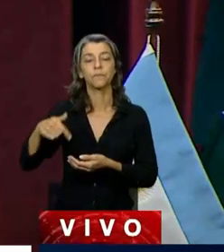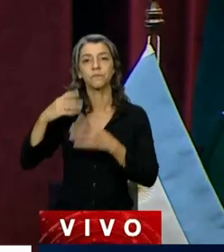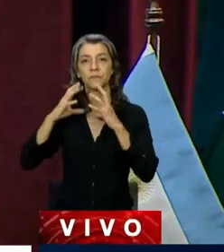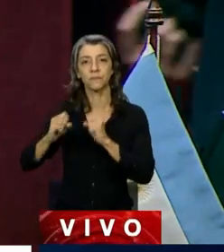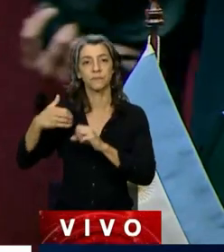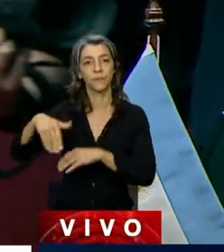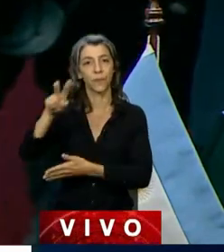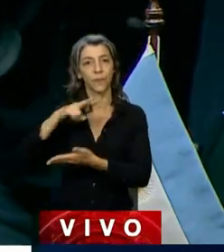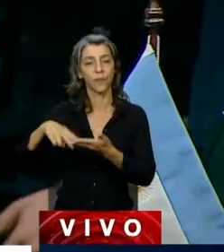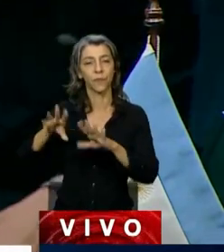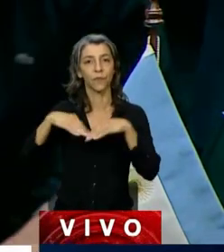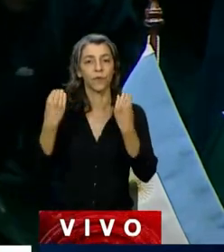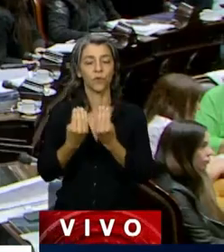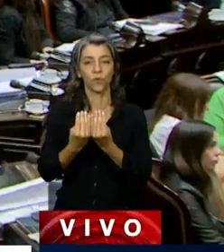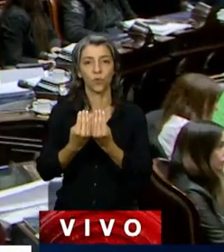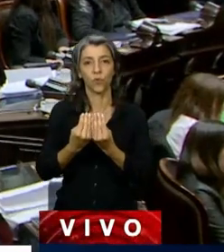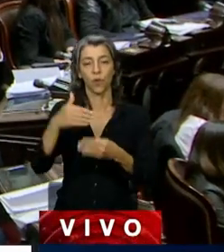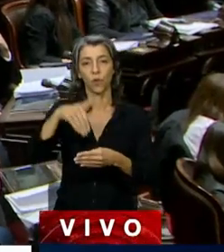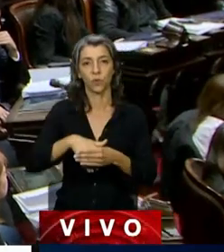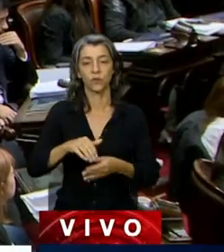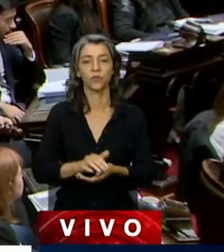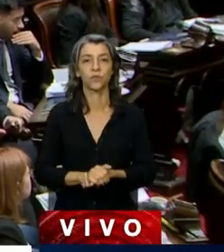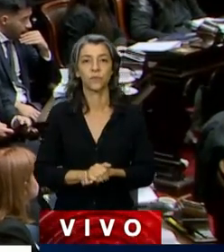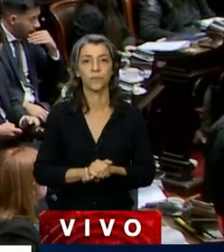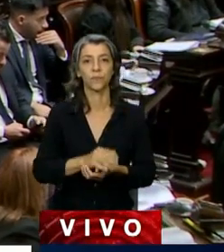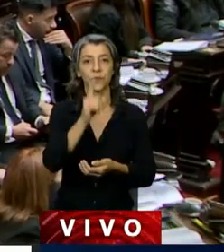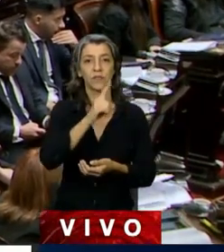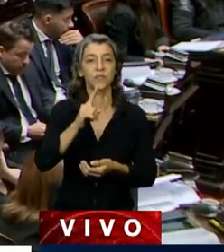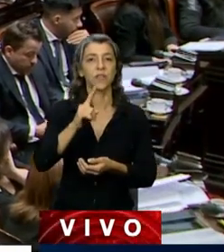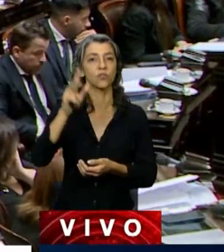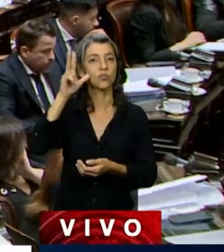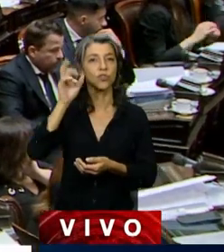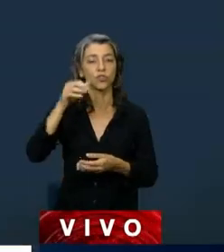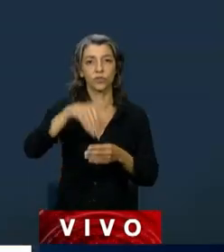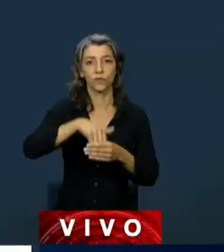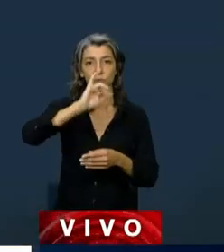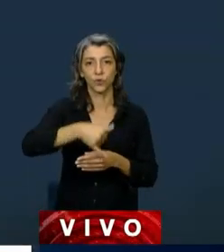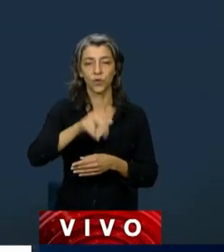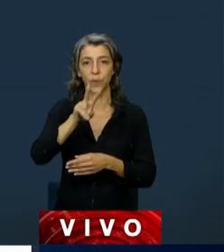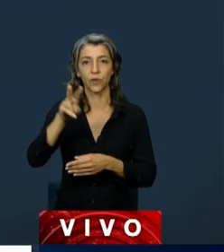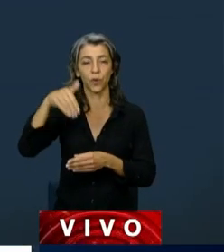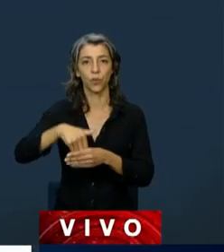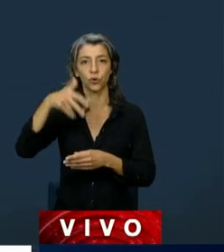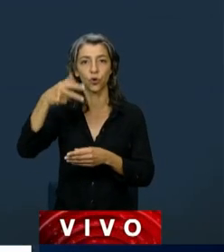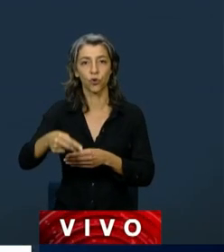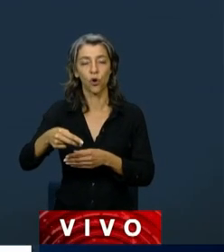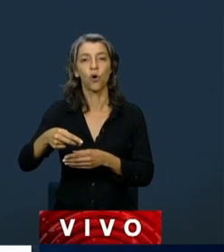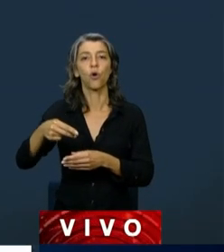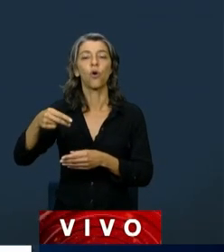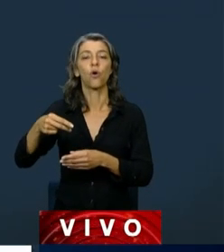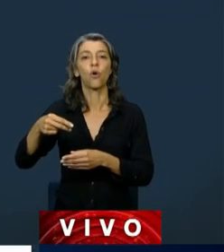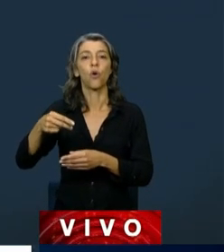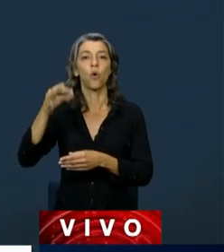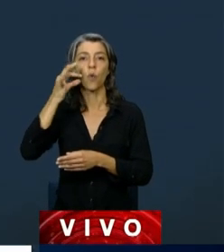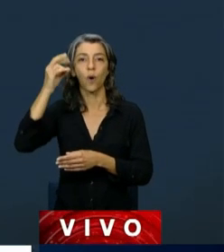dará lectura del resultado de la votación. 180 afirmativos, 22 negativos,